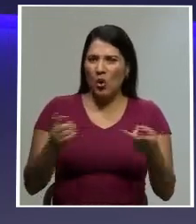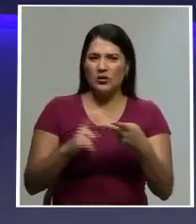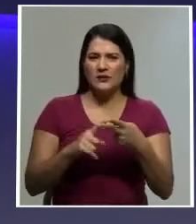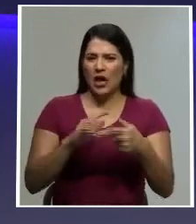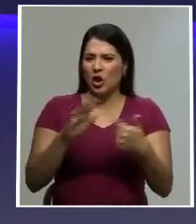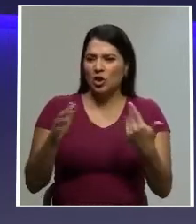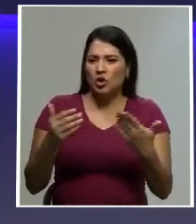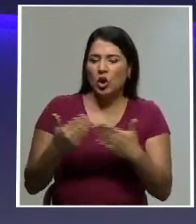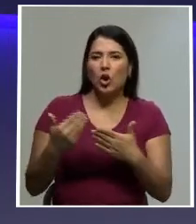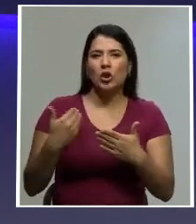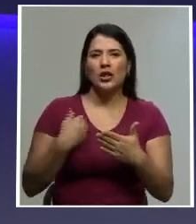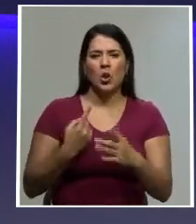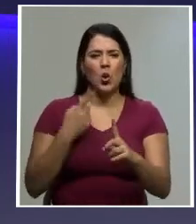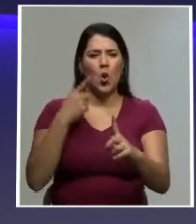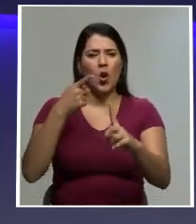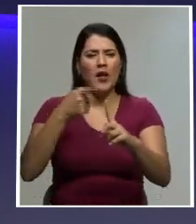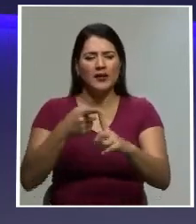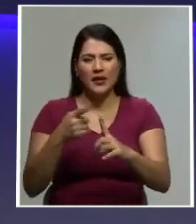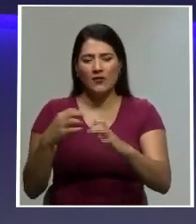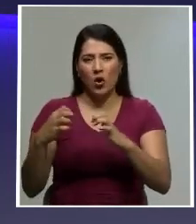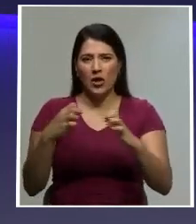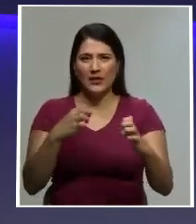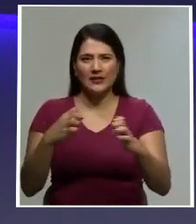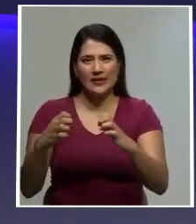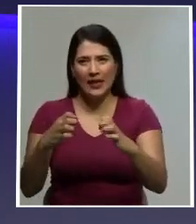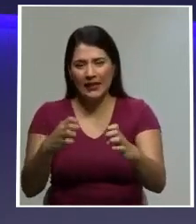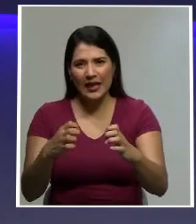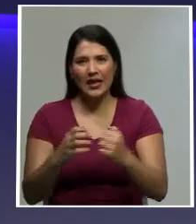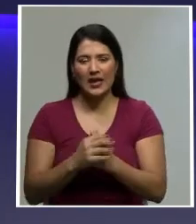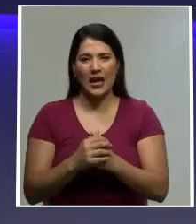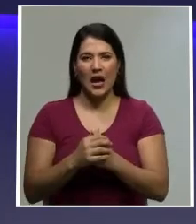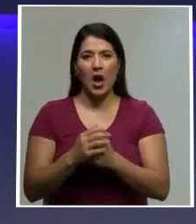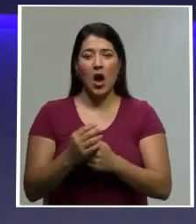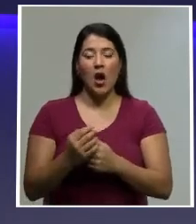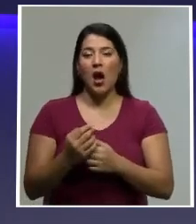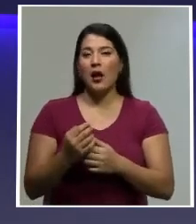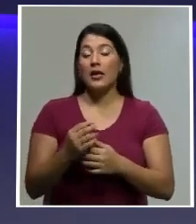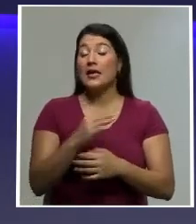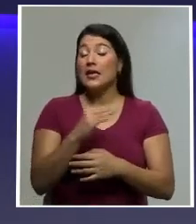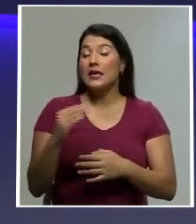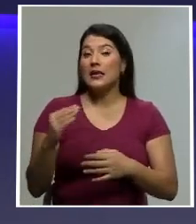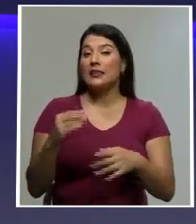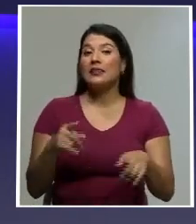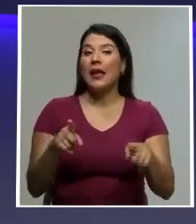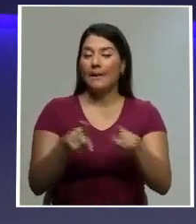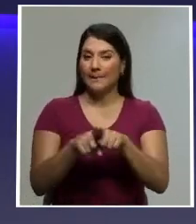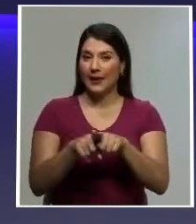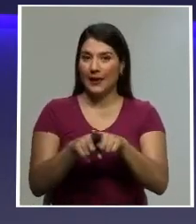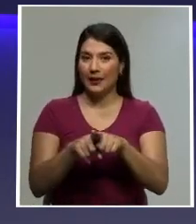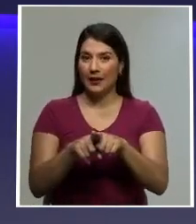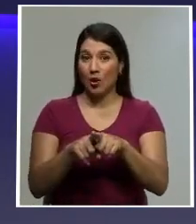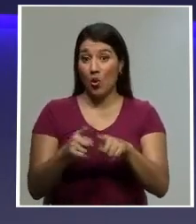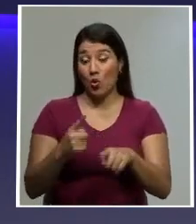una finalidad, una utilidad, una aplicación y por sobre todo un